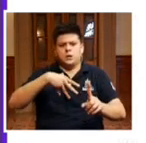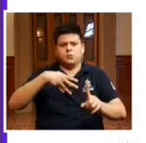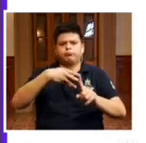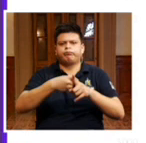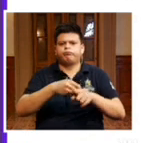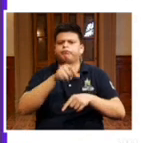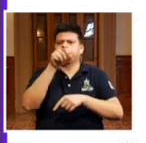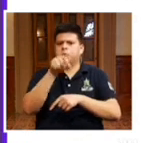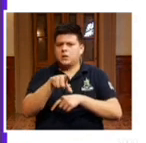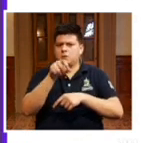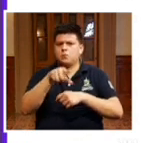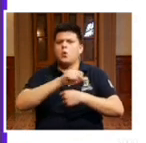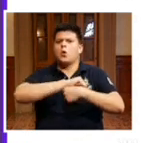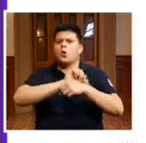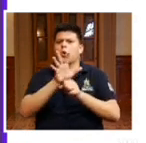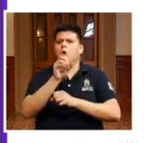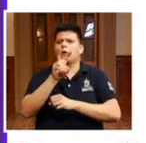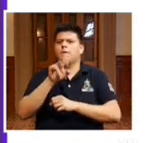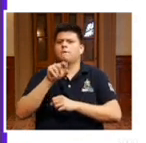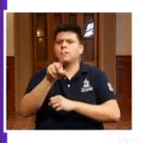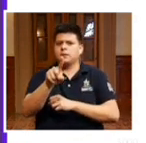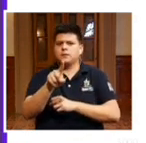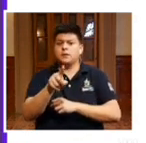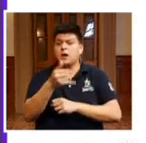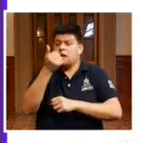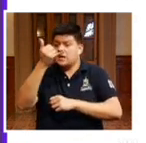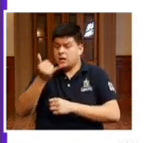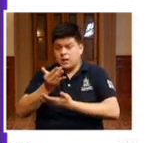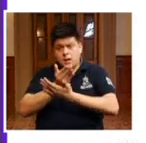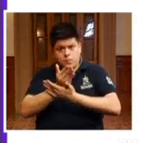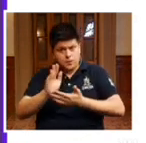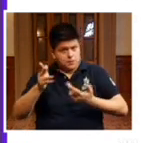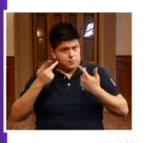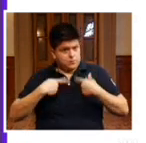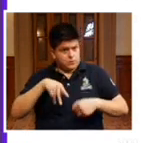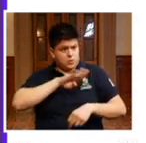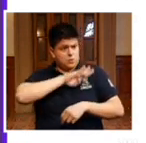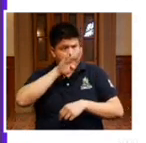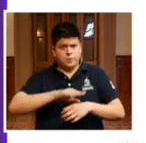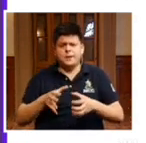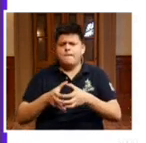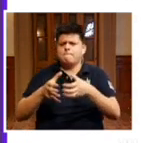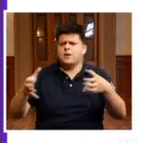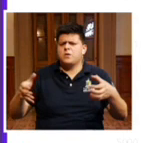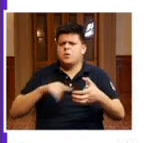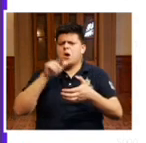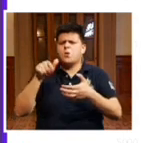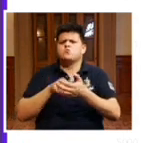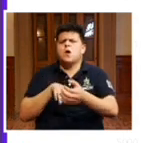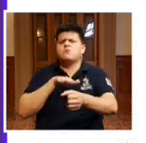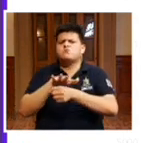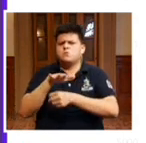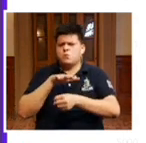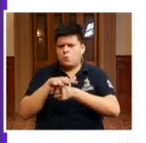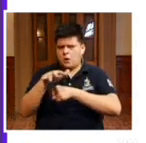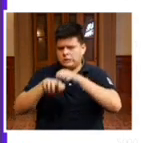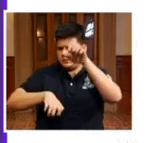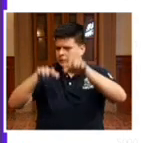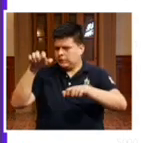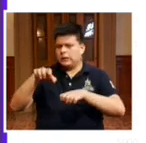por COVID-19, y las defunciones se siguen concentrando en el grupo